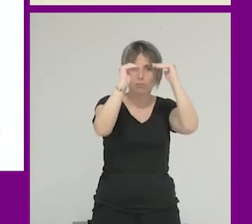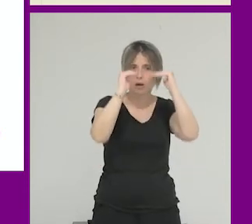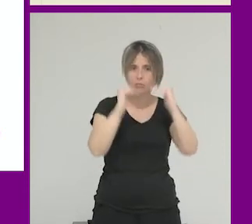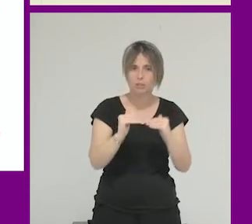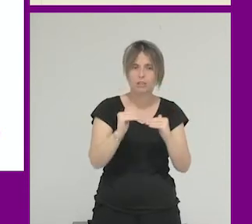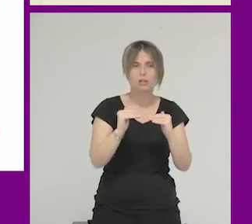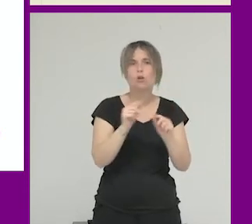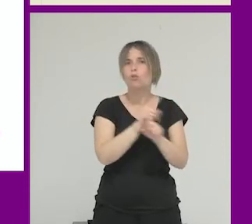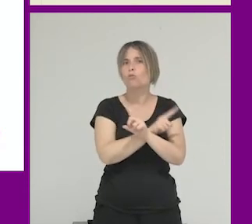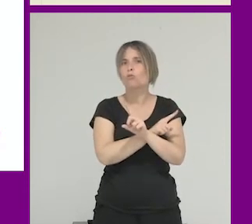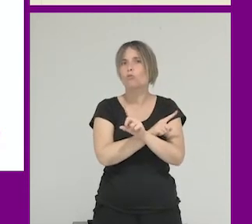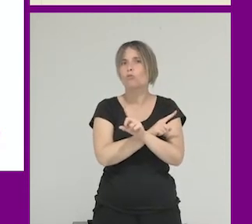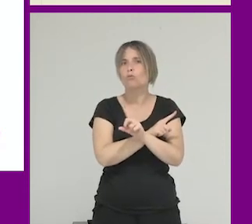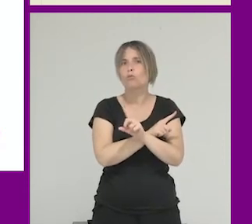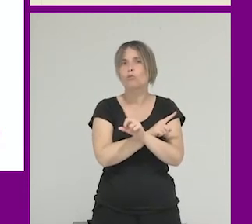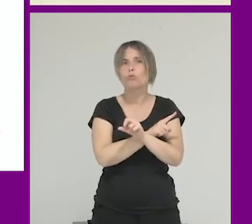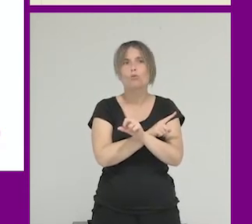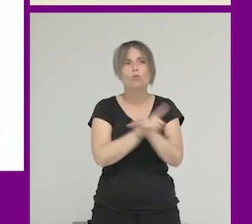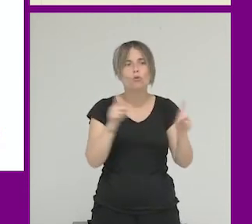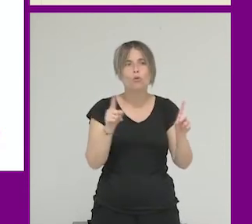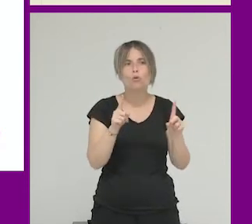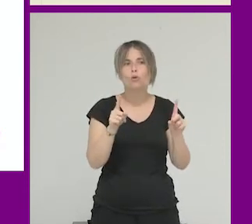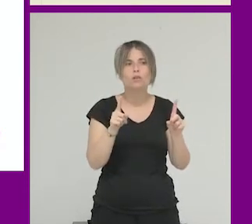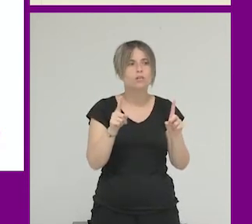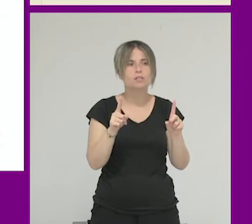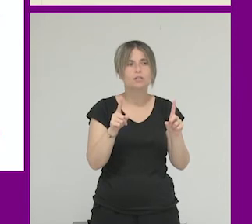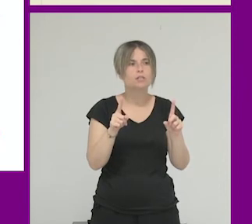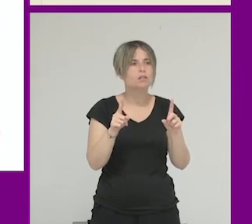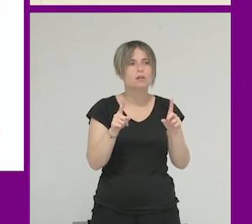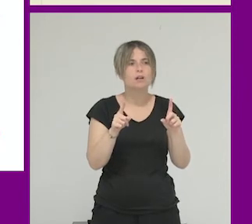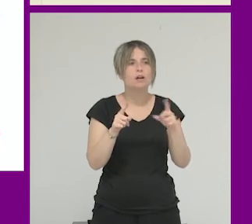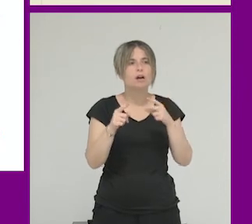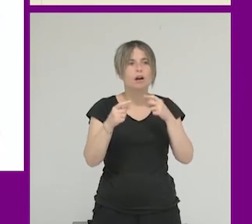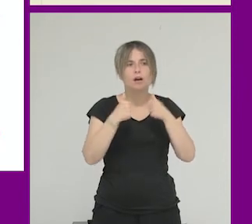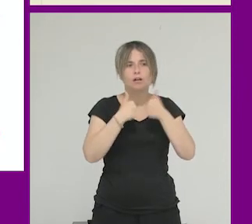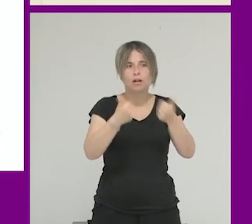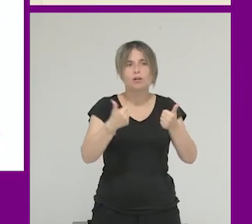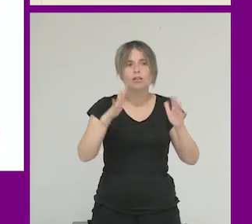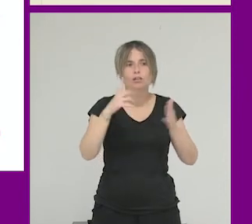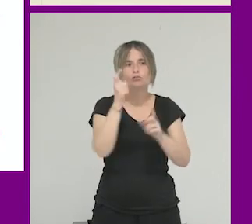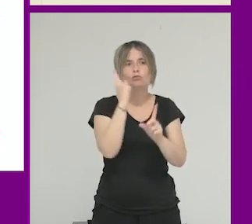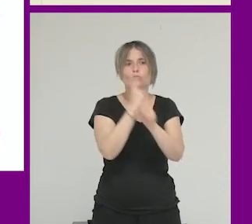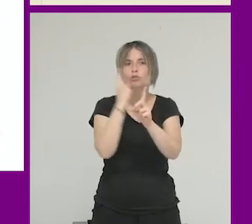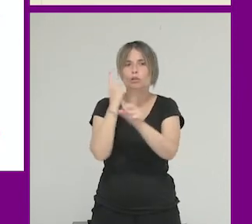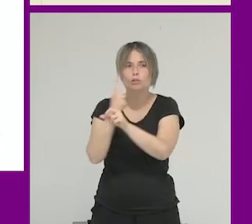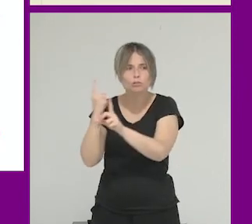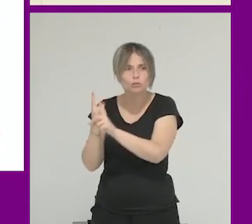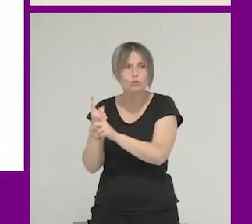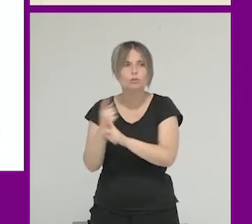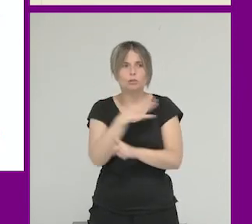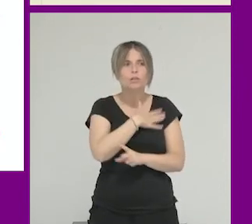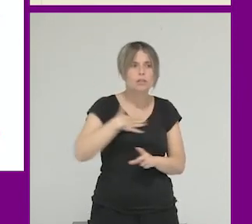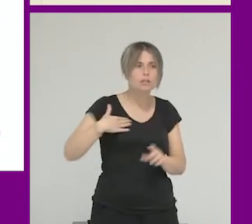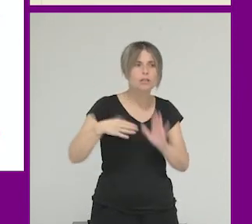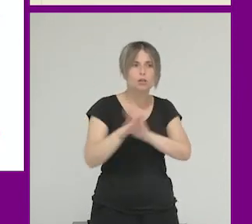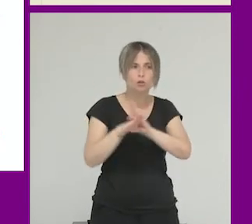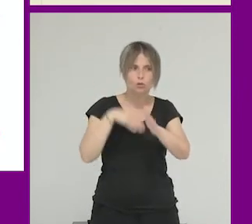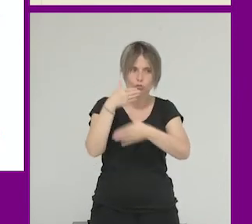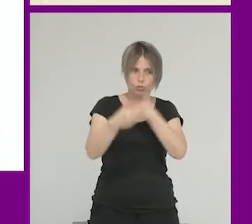direla, azkenean naiz eta hori egon horren guztian kontra hala ere desira sortzen da, agertzen